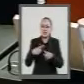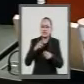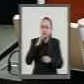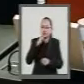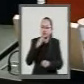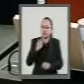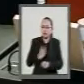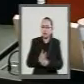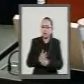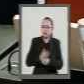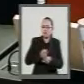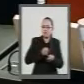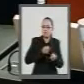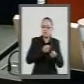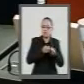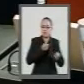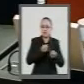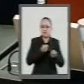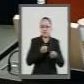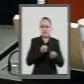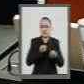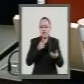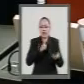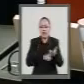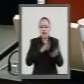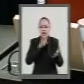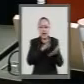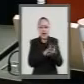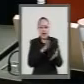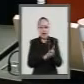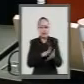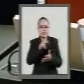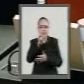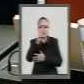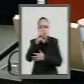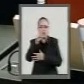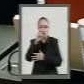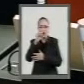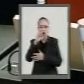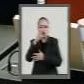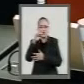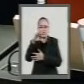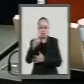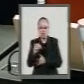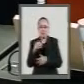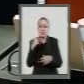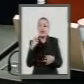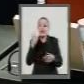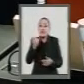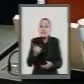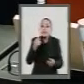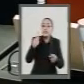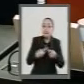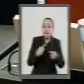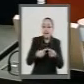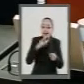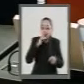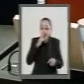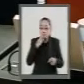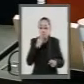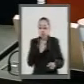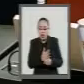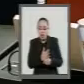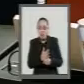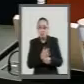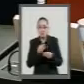manejo del penal de Topo Chico y en todo caso, ¿quiénes serían las autoridades responsables de